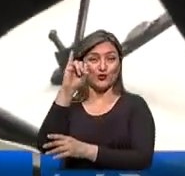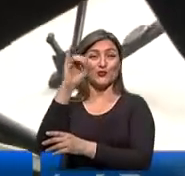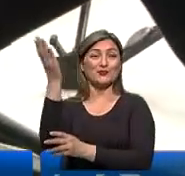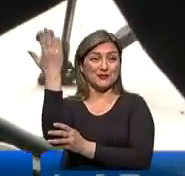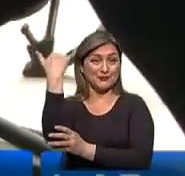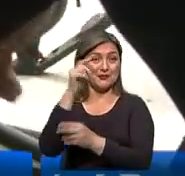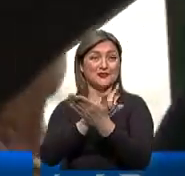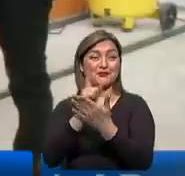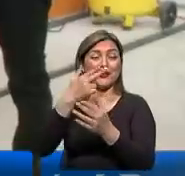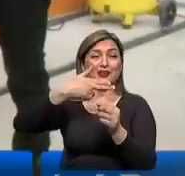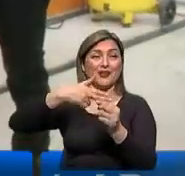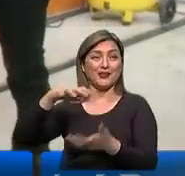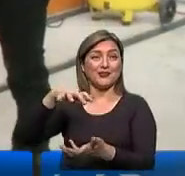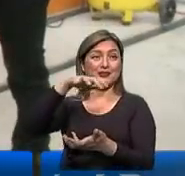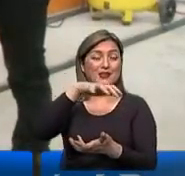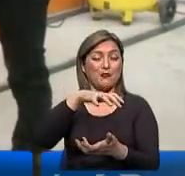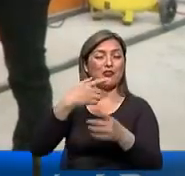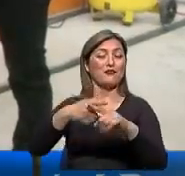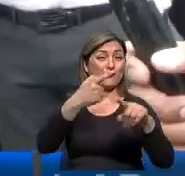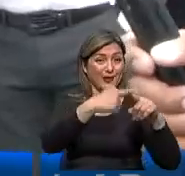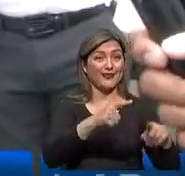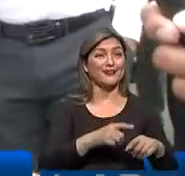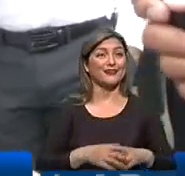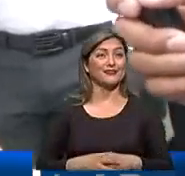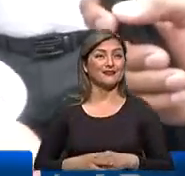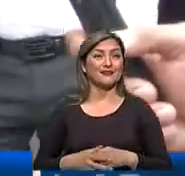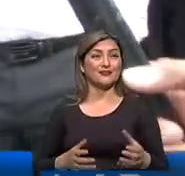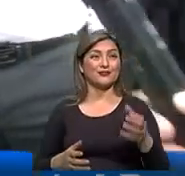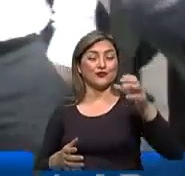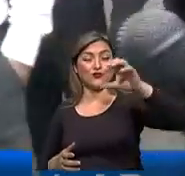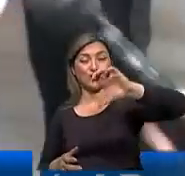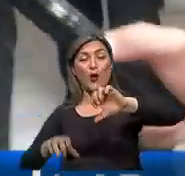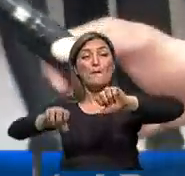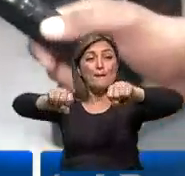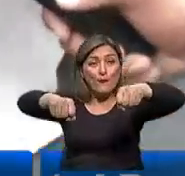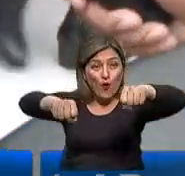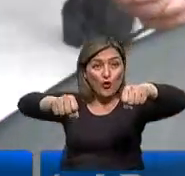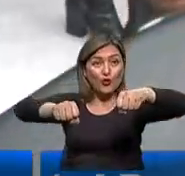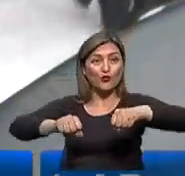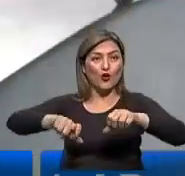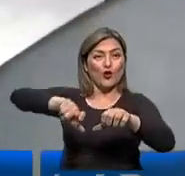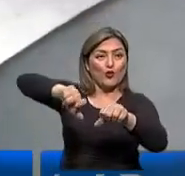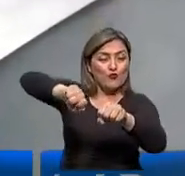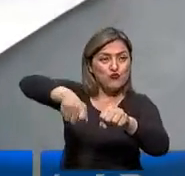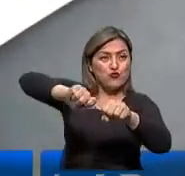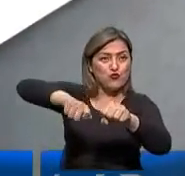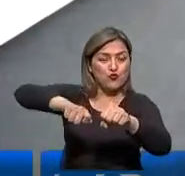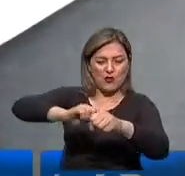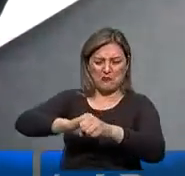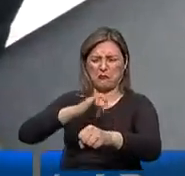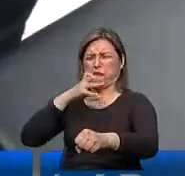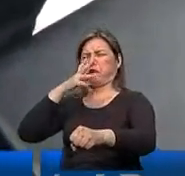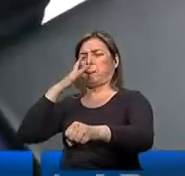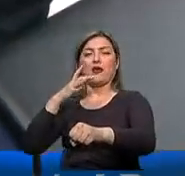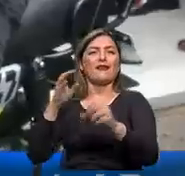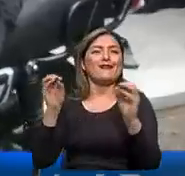se obtuvo gasolina de tapas de botellas y otros elementos. Se la colocó en una motocicleta y al encenderse no emitió ningún tipo de